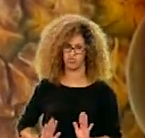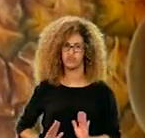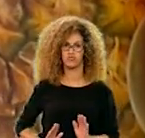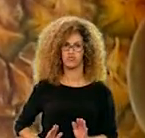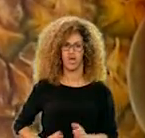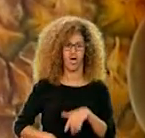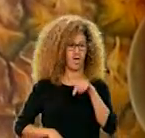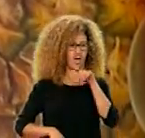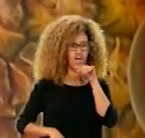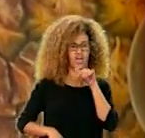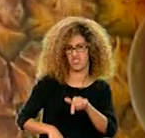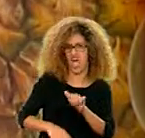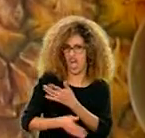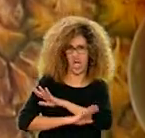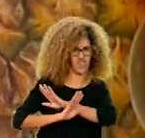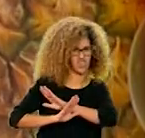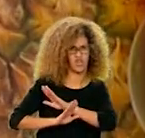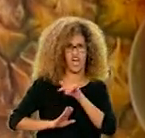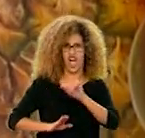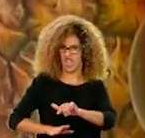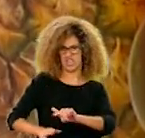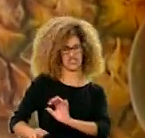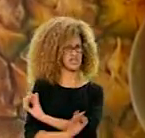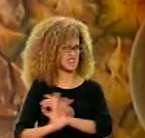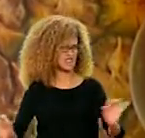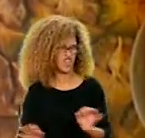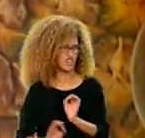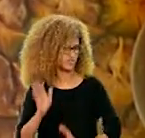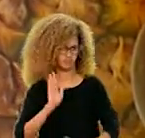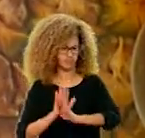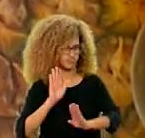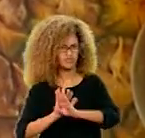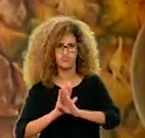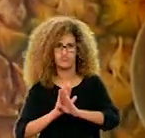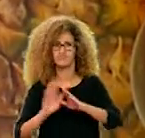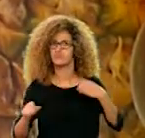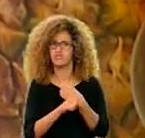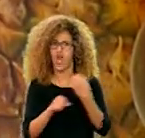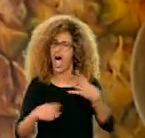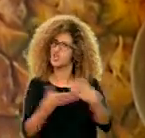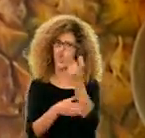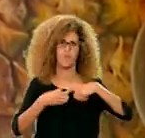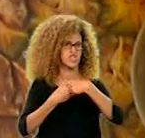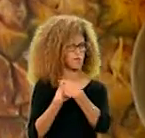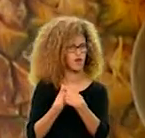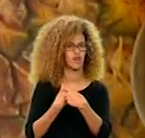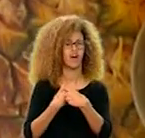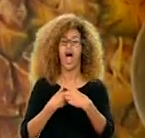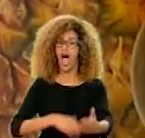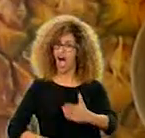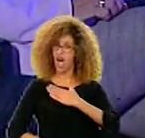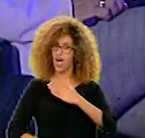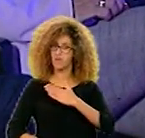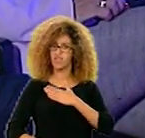corre riesgo nada ni nadie, sin censura, sin vetar, donde todos participamos. Y a mí